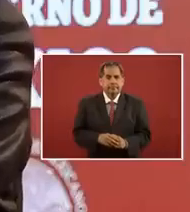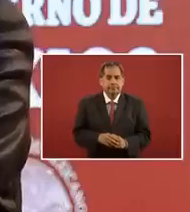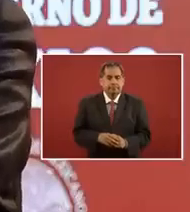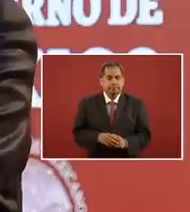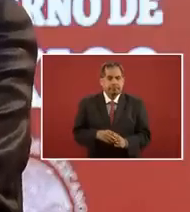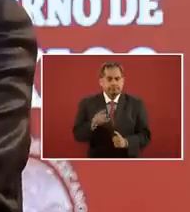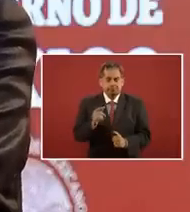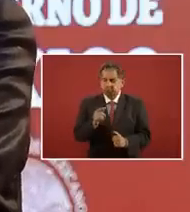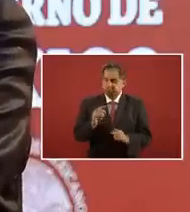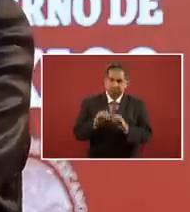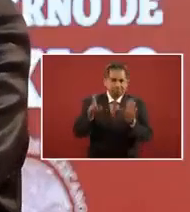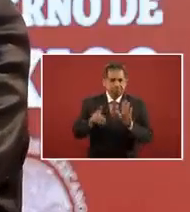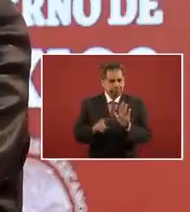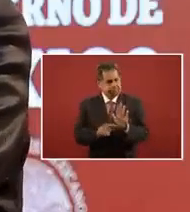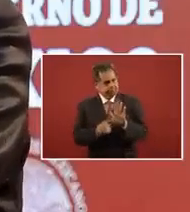ejemplifica